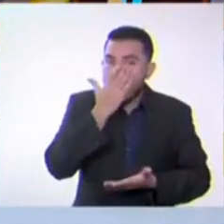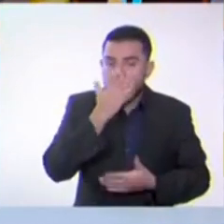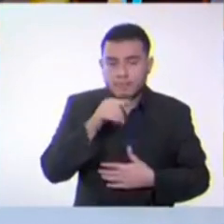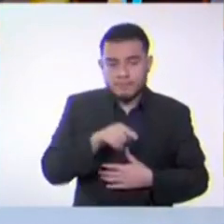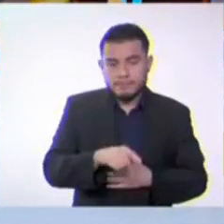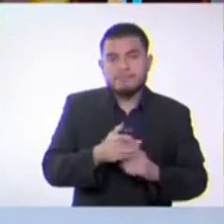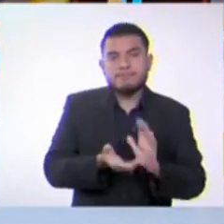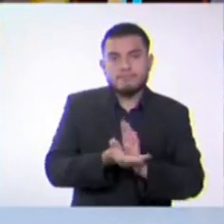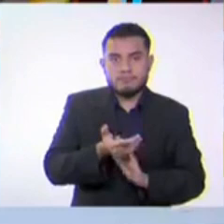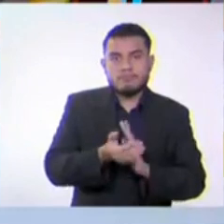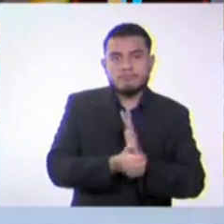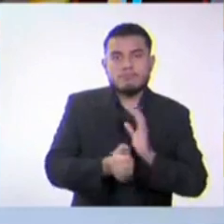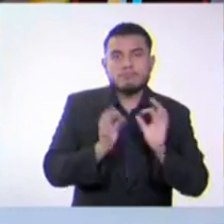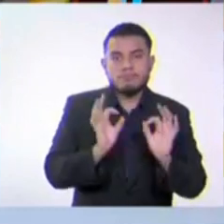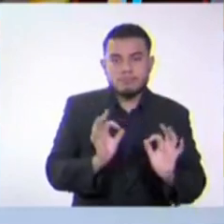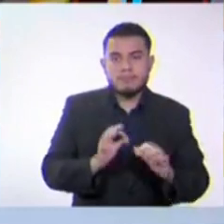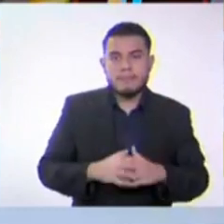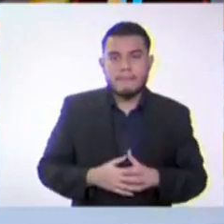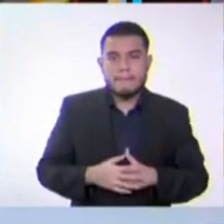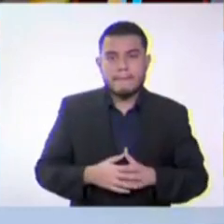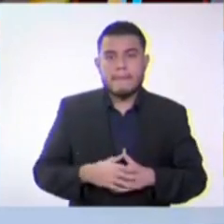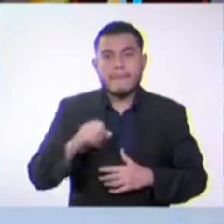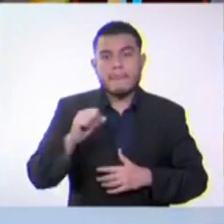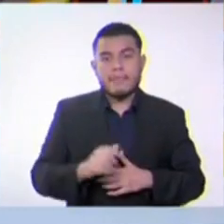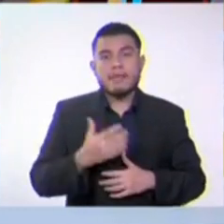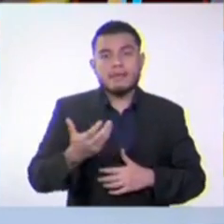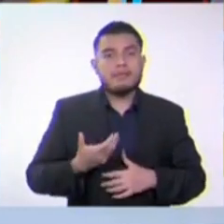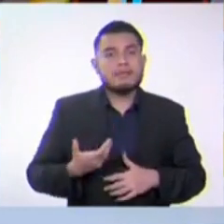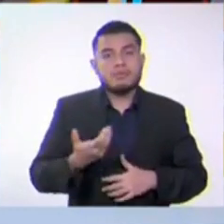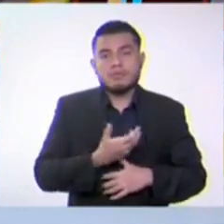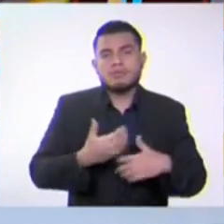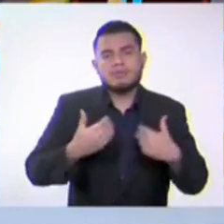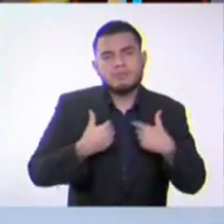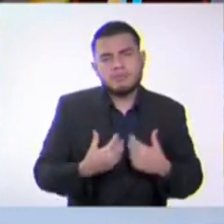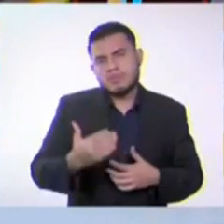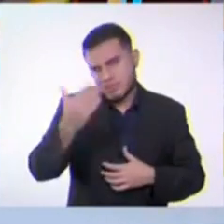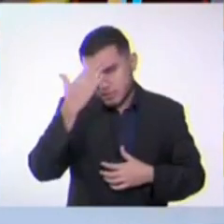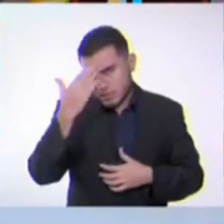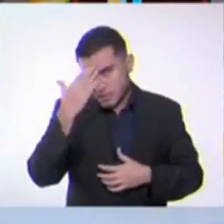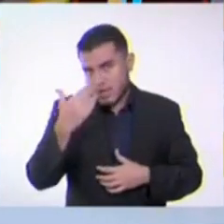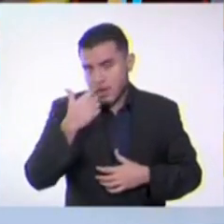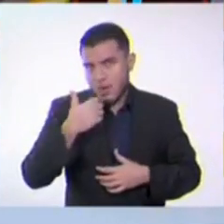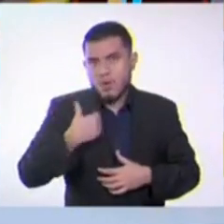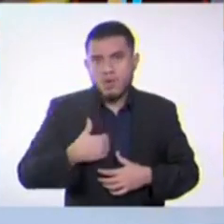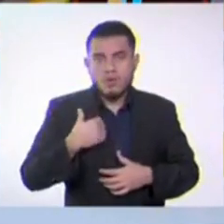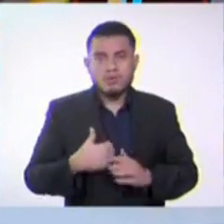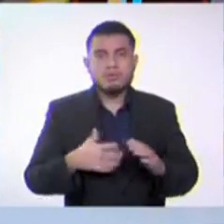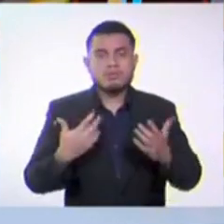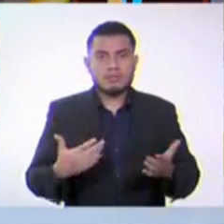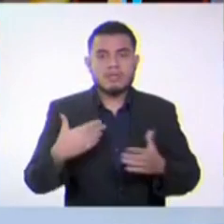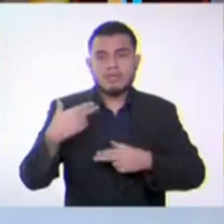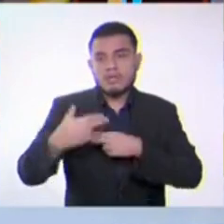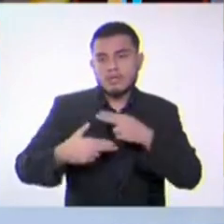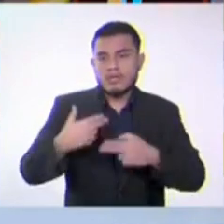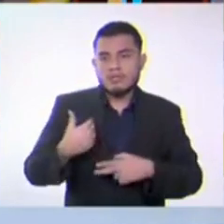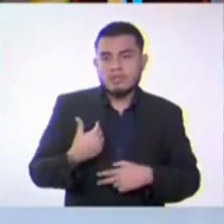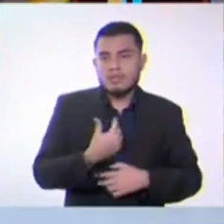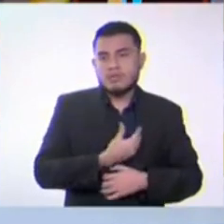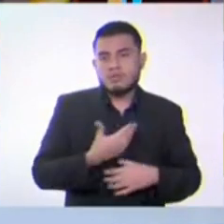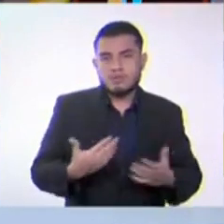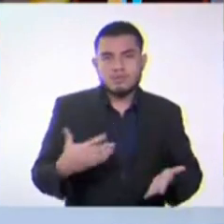muy avanzada. Así que tenemos que estar muy pero muy orgullosos de la herencia de nuestros